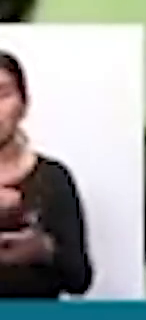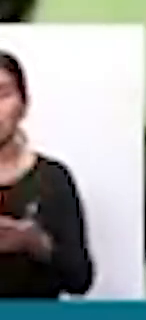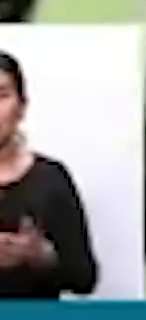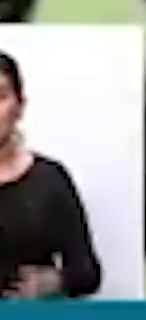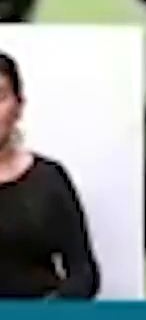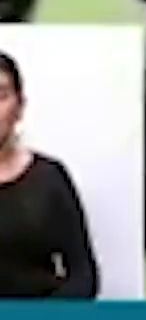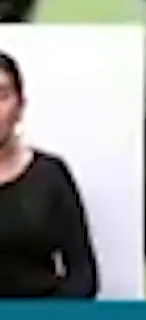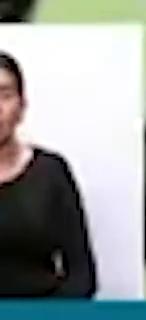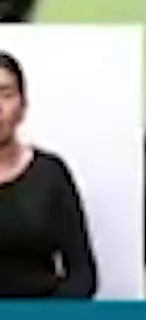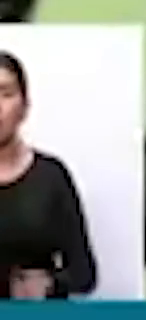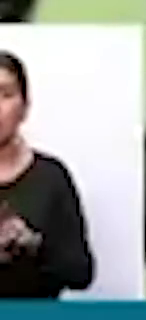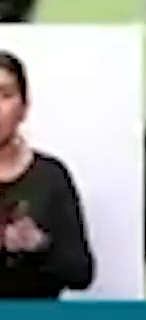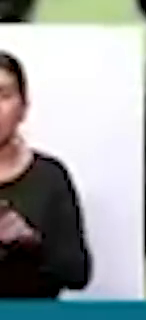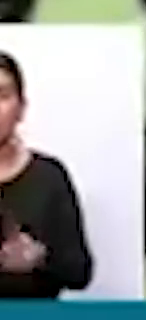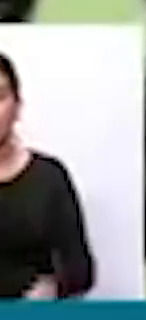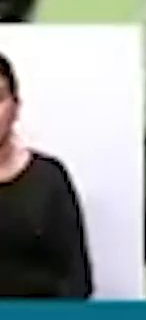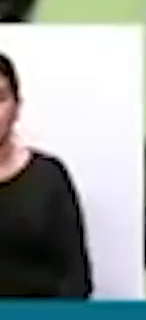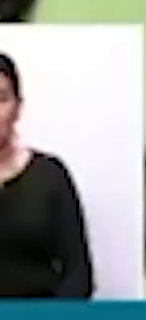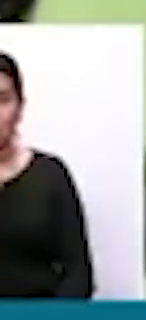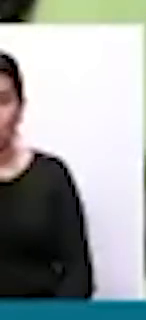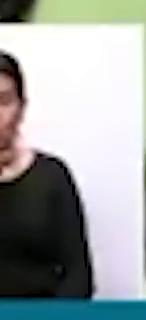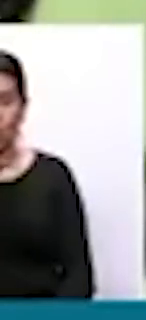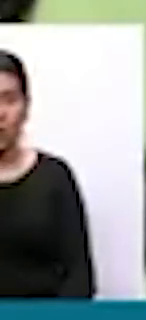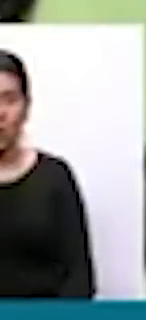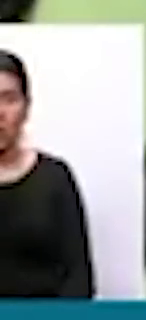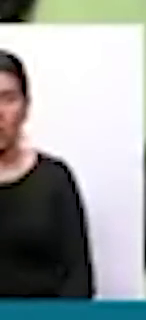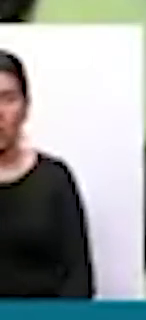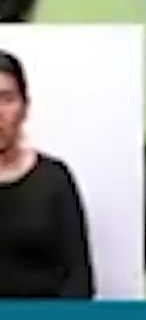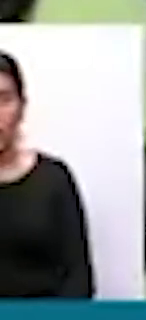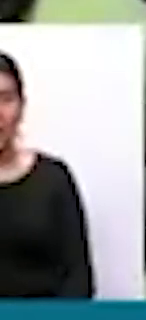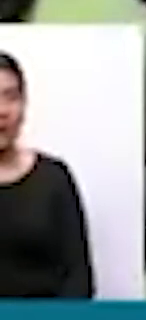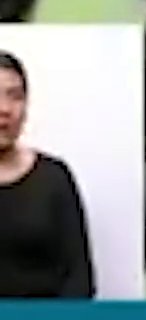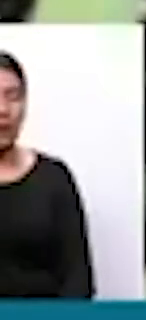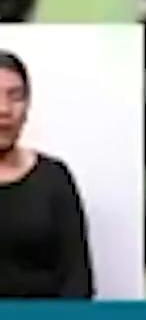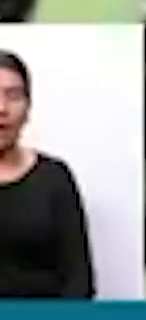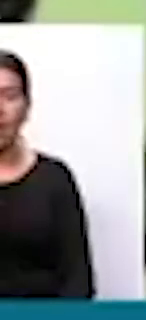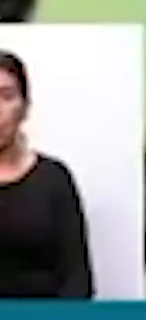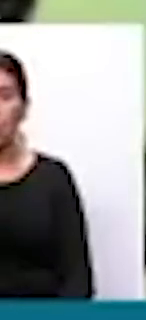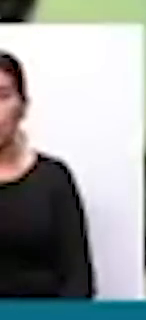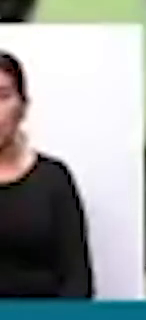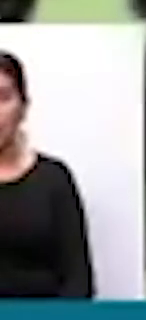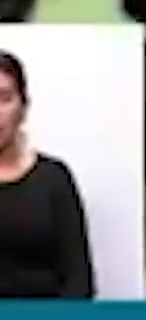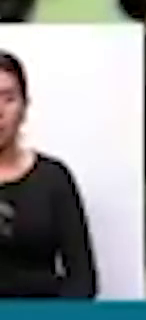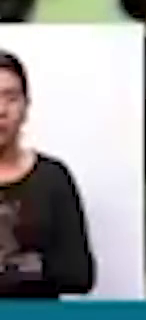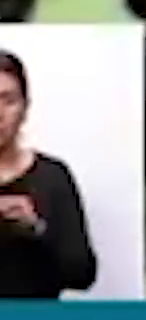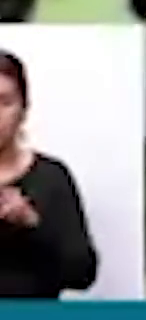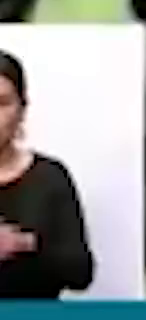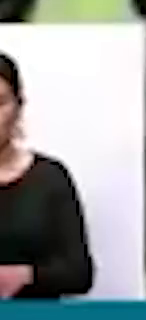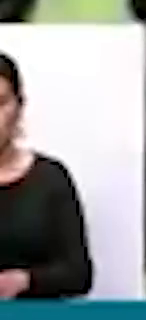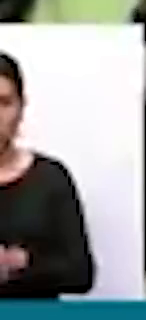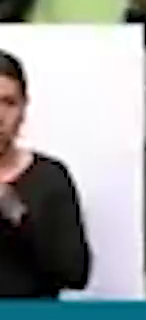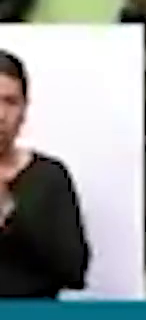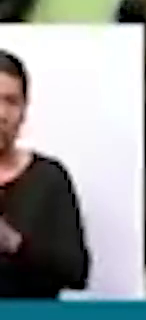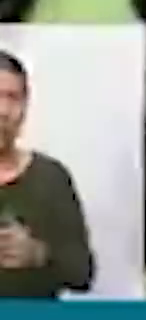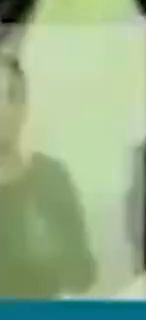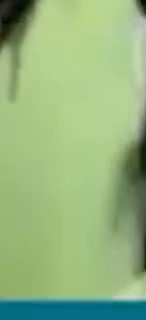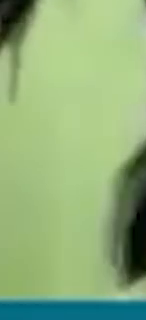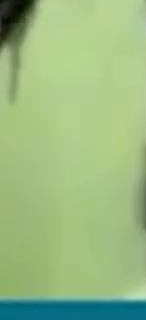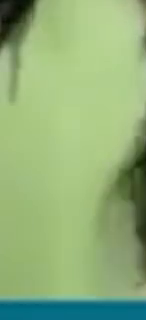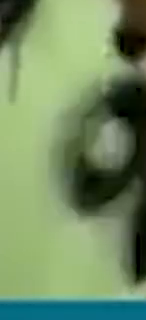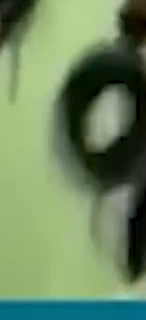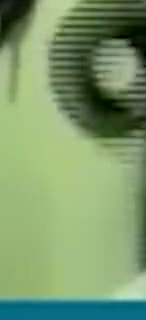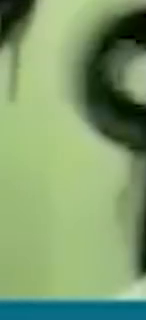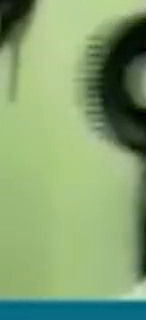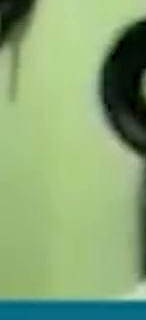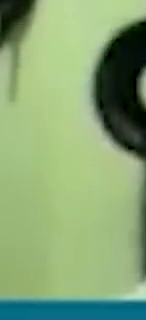con el tema de las señoras Ayoreas, salir y decir que las señoras habían ejecutado violencia contra el gobernador cuando las imágenes te